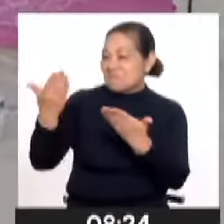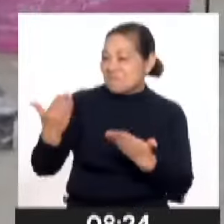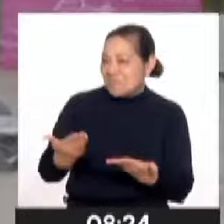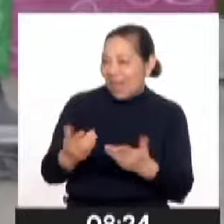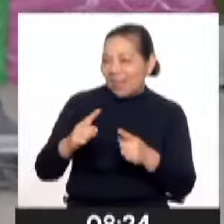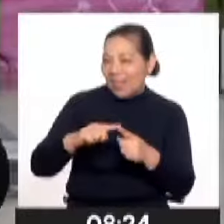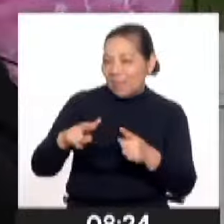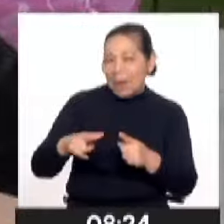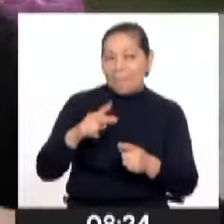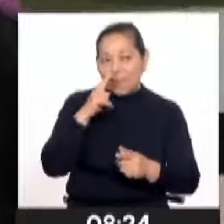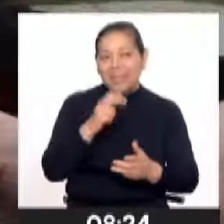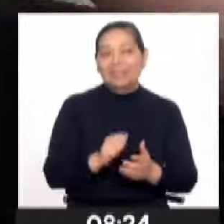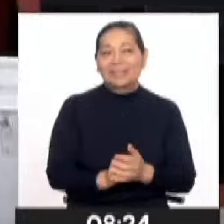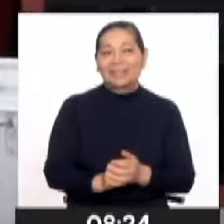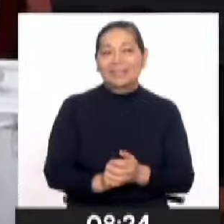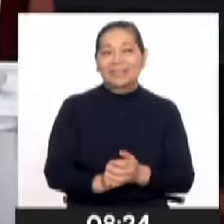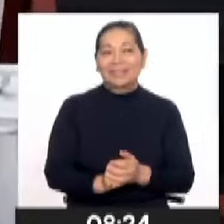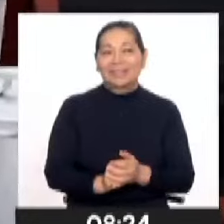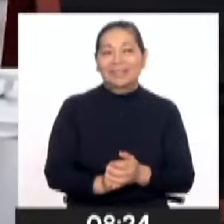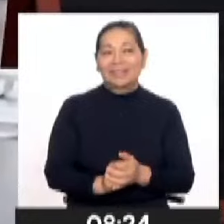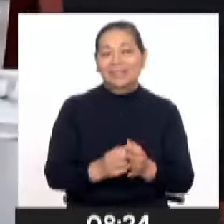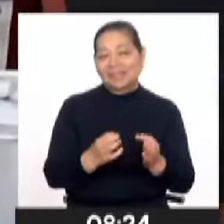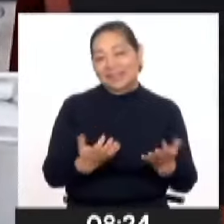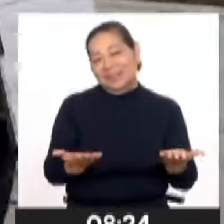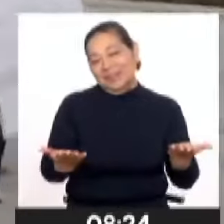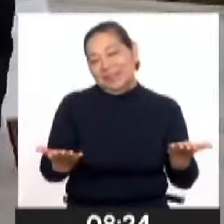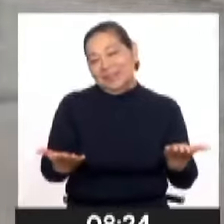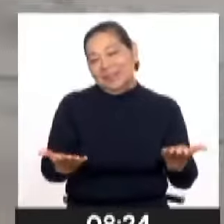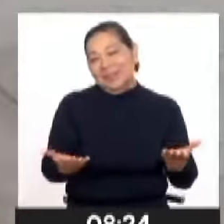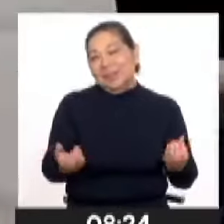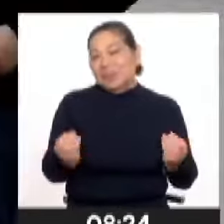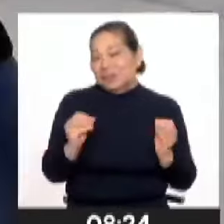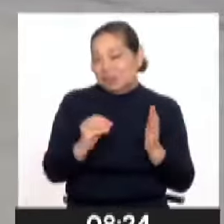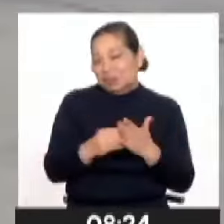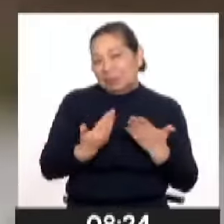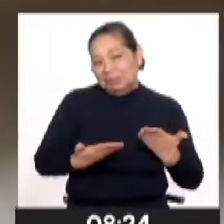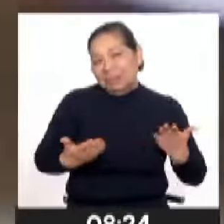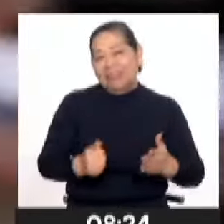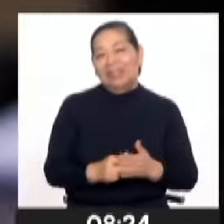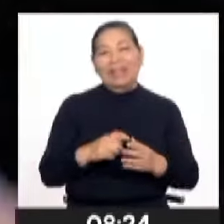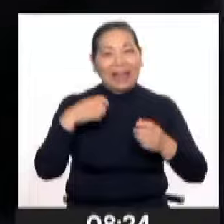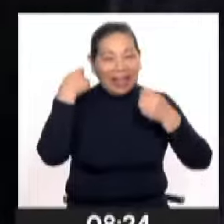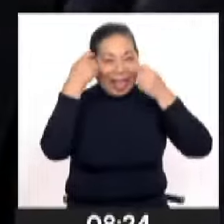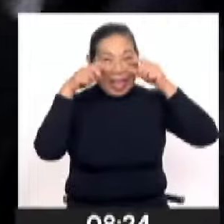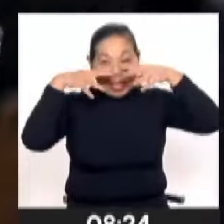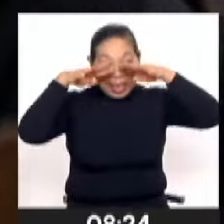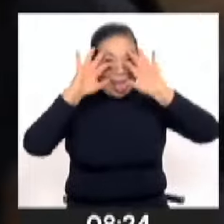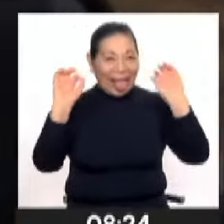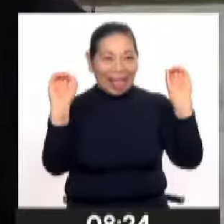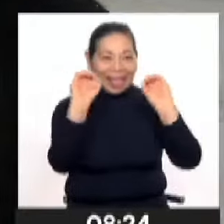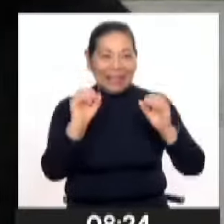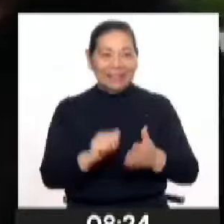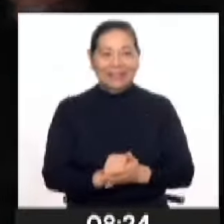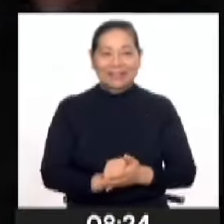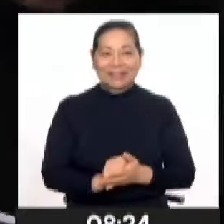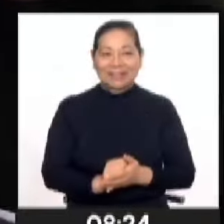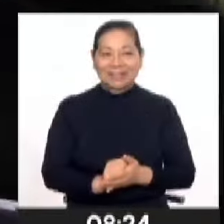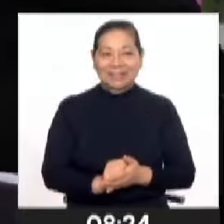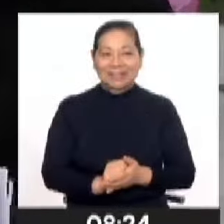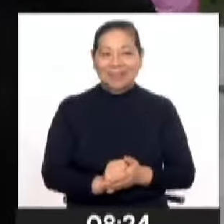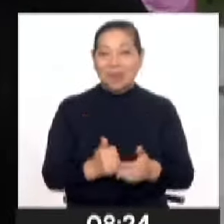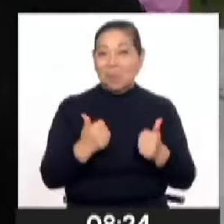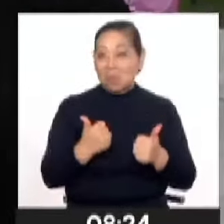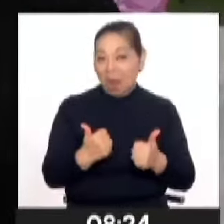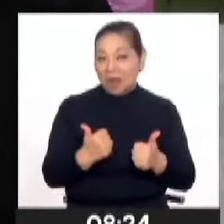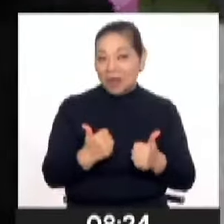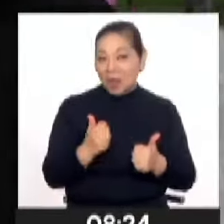Bienvenidísima a TV Perú. Ay, estoy creída, esta es mi realidad, chico. ¿Cómo que? Bueno, esta es mi realidad, pues sin maquillaje, sin pestañas, sin nada. Nos ha convertido en